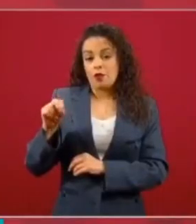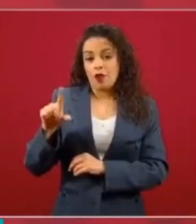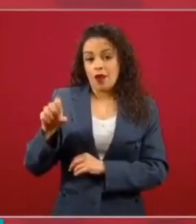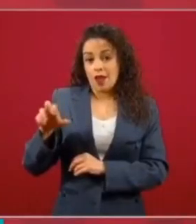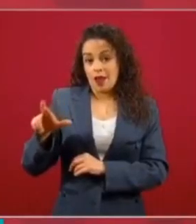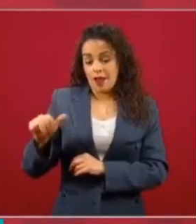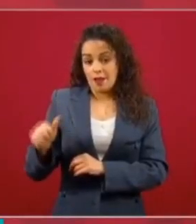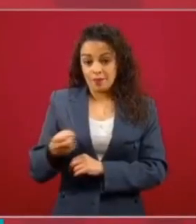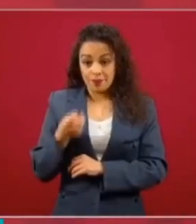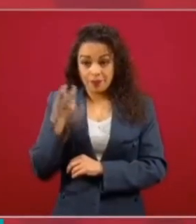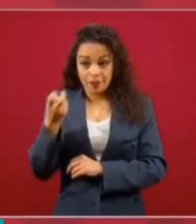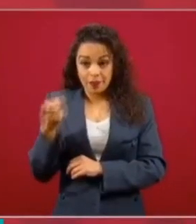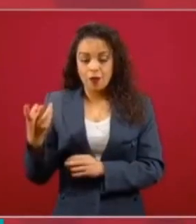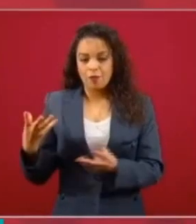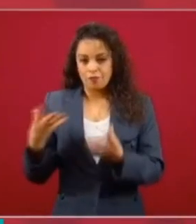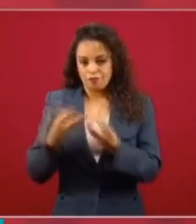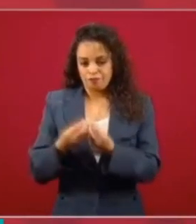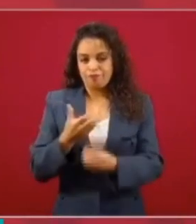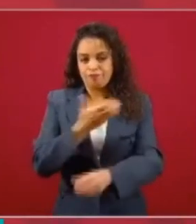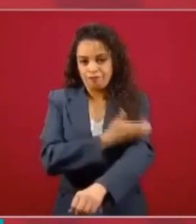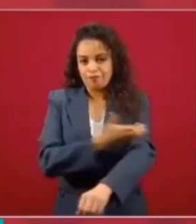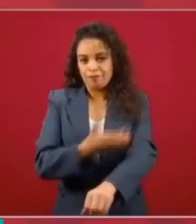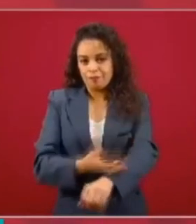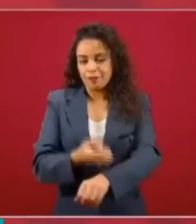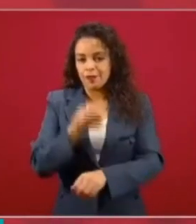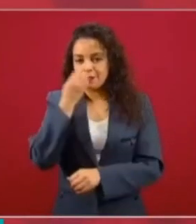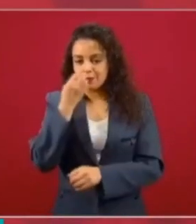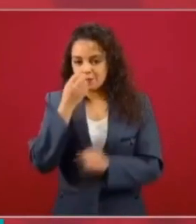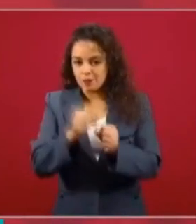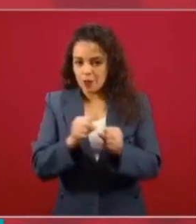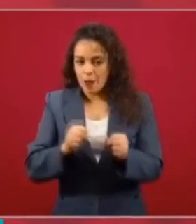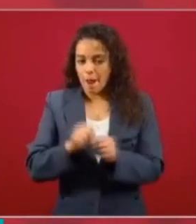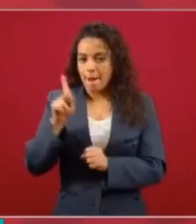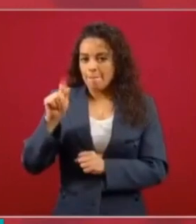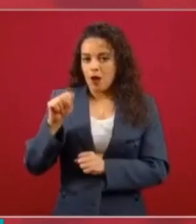Fuimos compañeros de clase con Paulina.